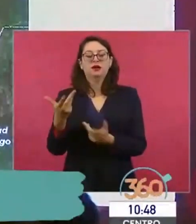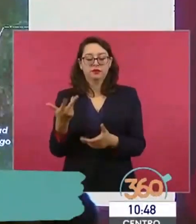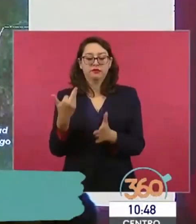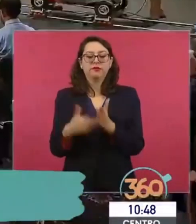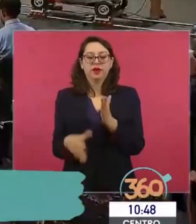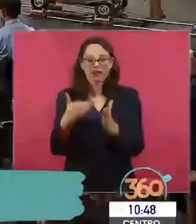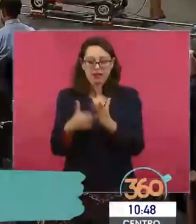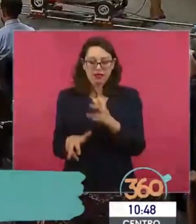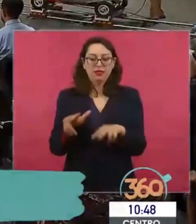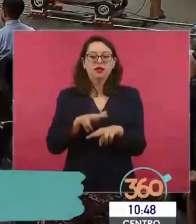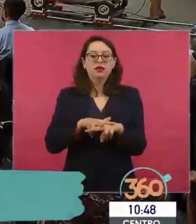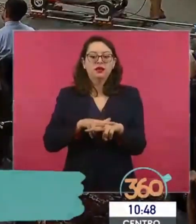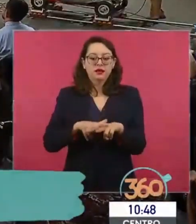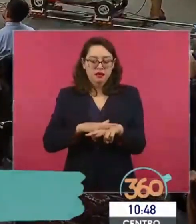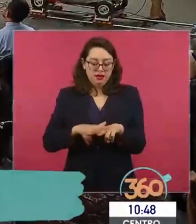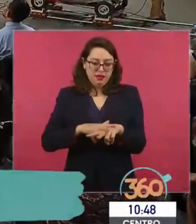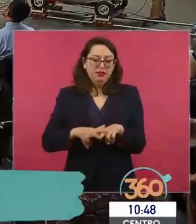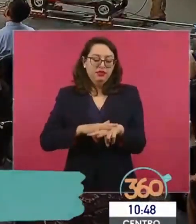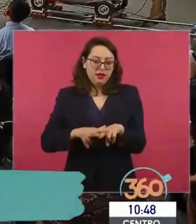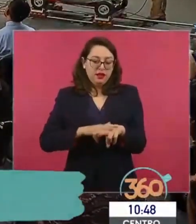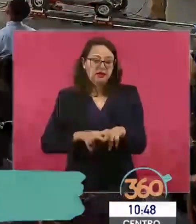combustible por